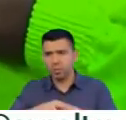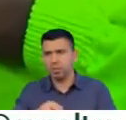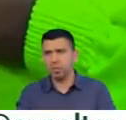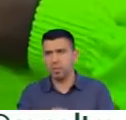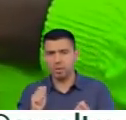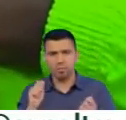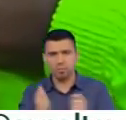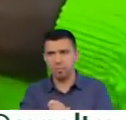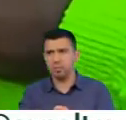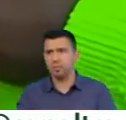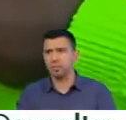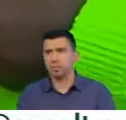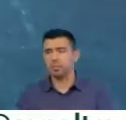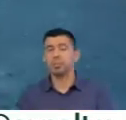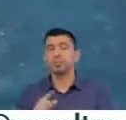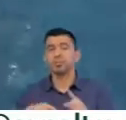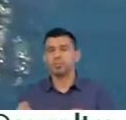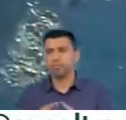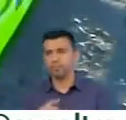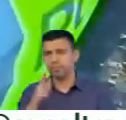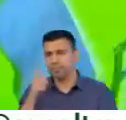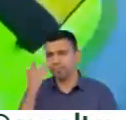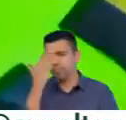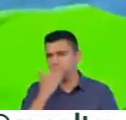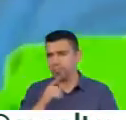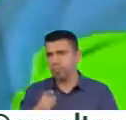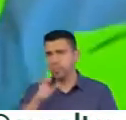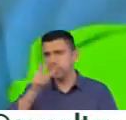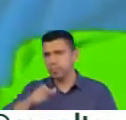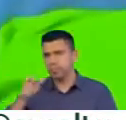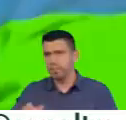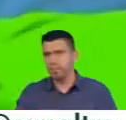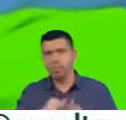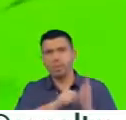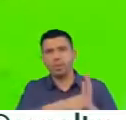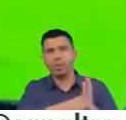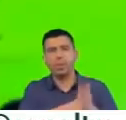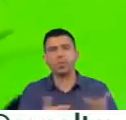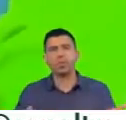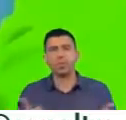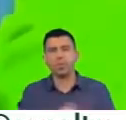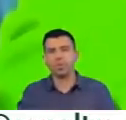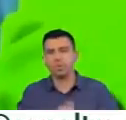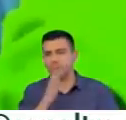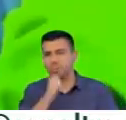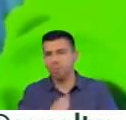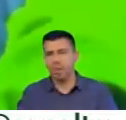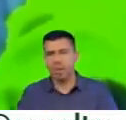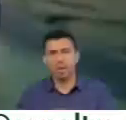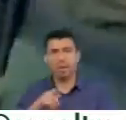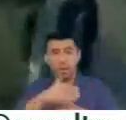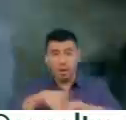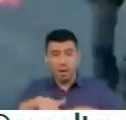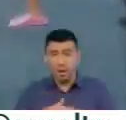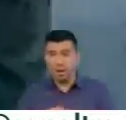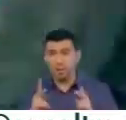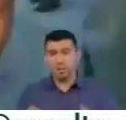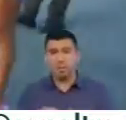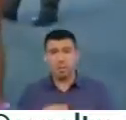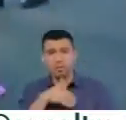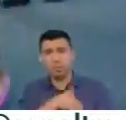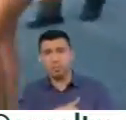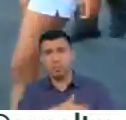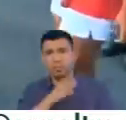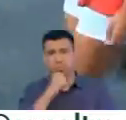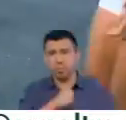control también lograron confirmar que las personas andan por las calles sin documentación. Y no es que carezcan de ella, no la portan,